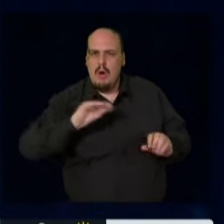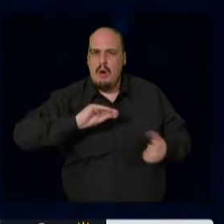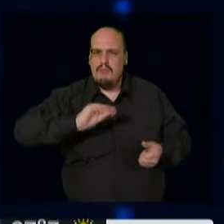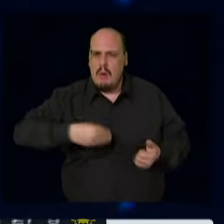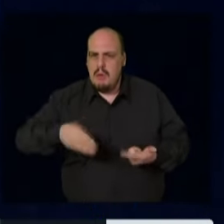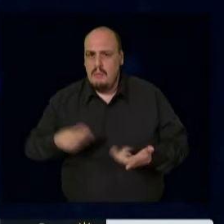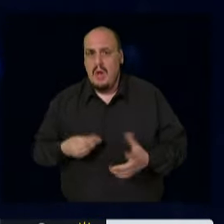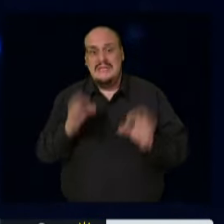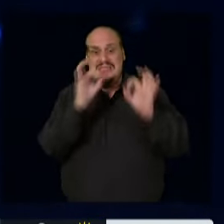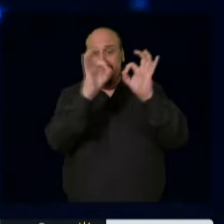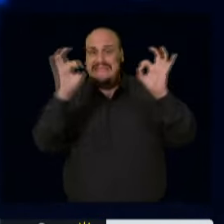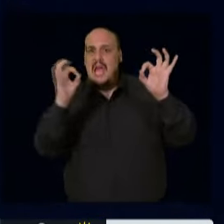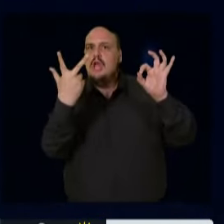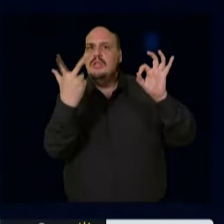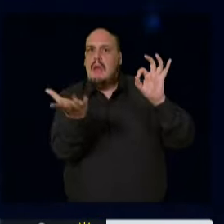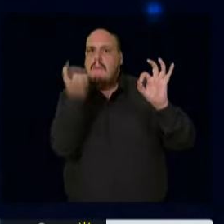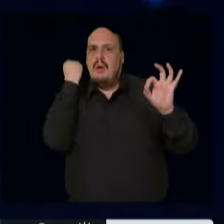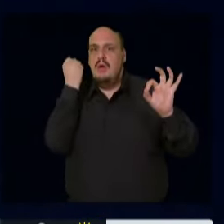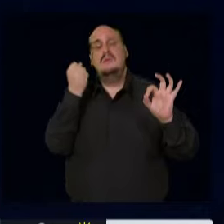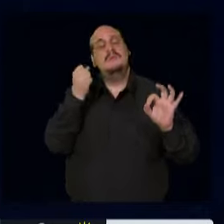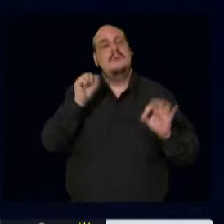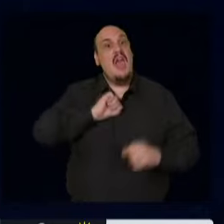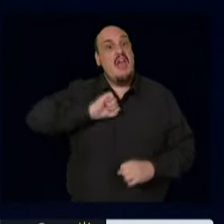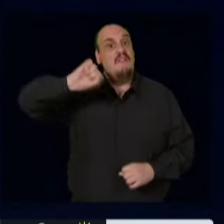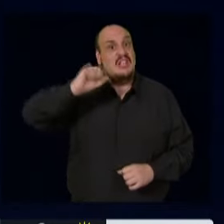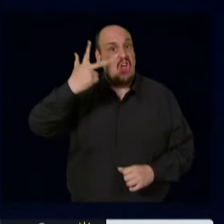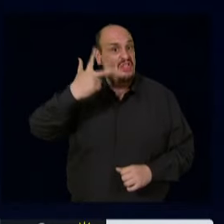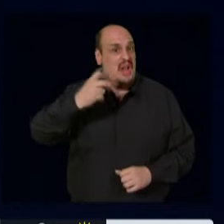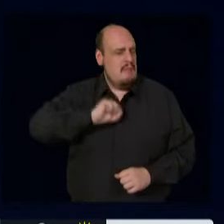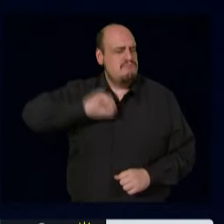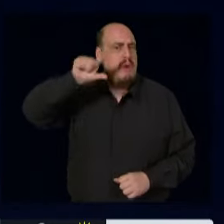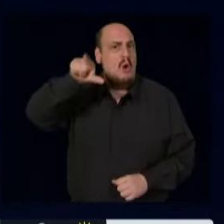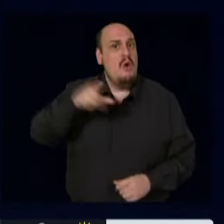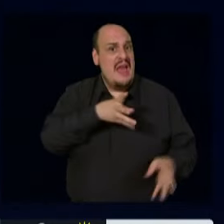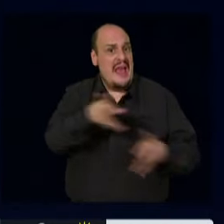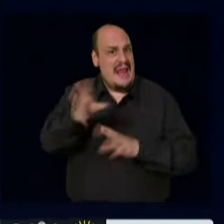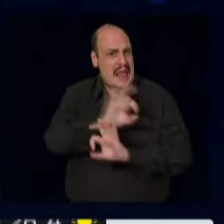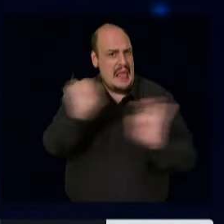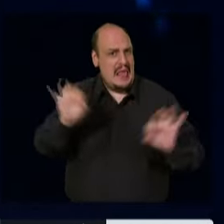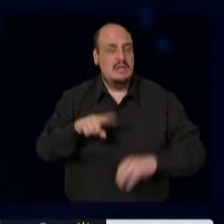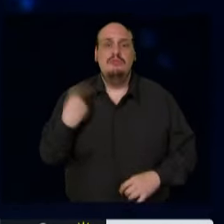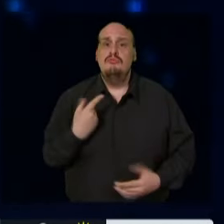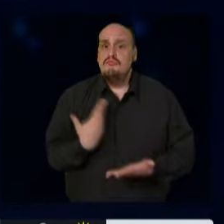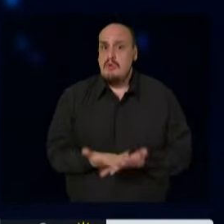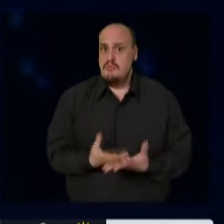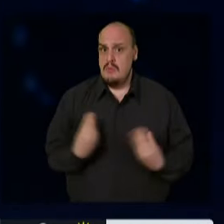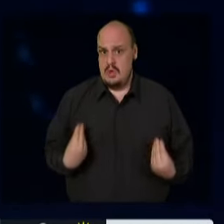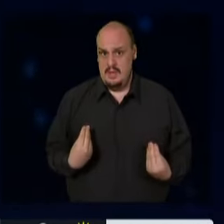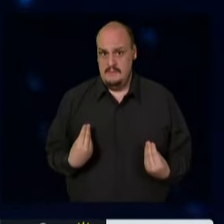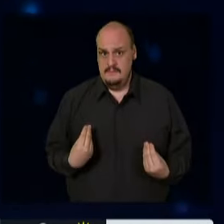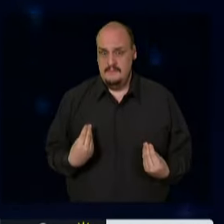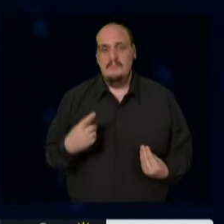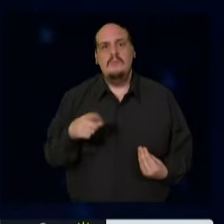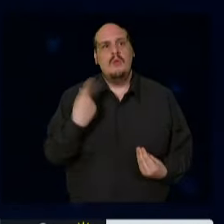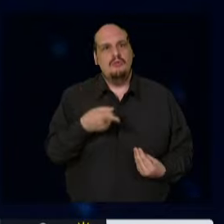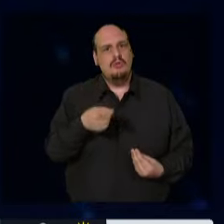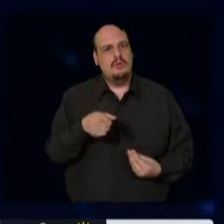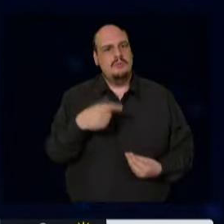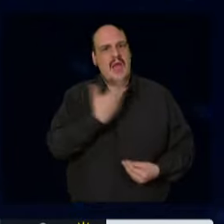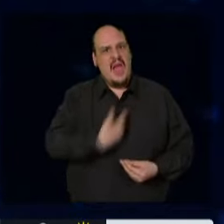más, tuvimos 2 hiperinflaciones sin guerra. Por lo tanto, ¿qué es lo que proponemos nosotros? Nosotros proponemos hacer una reforma